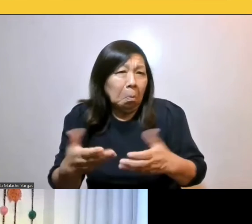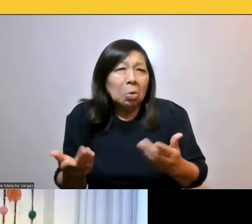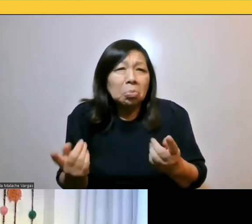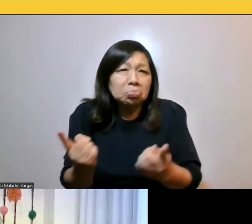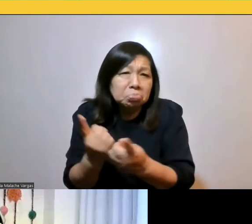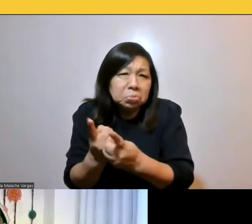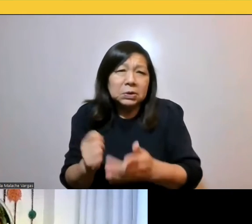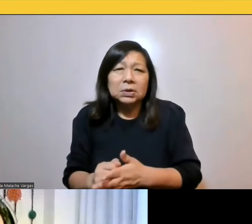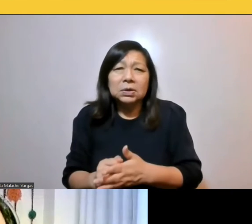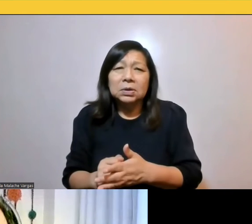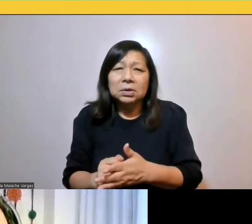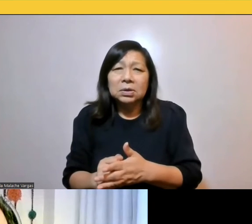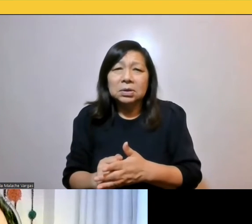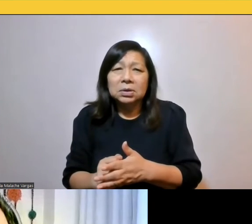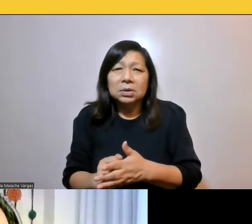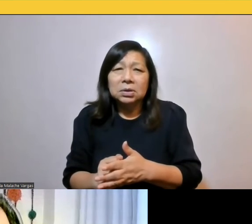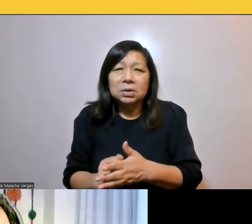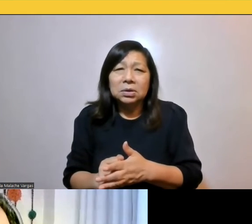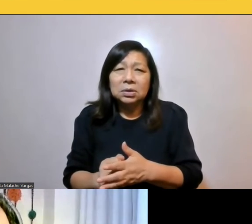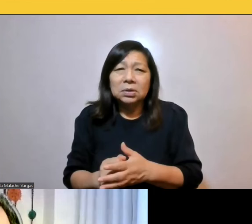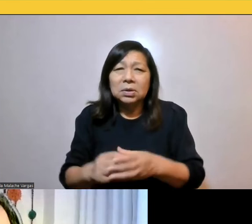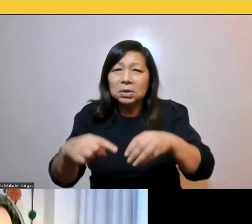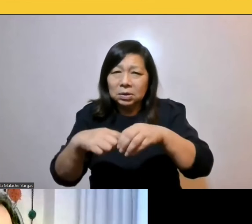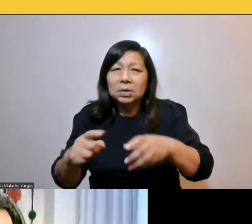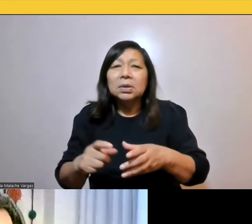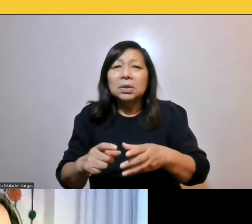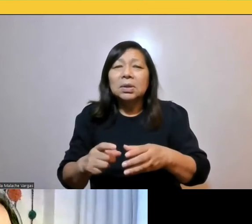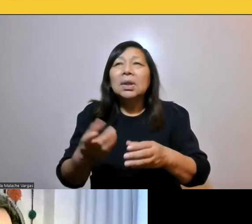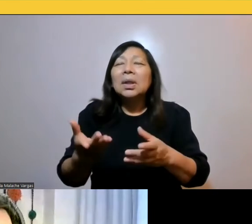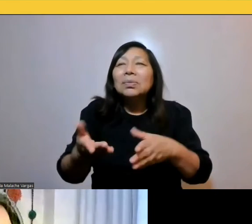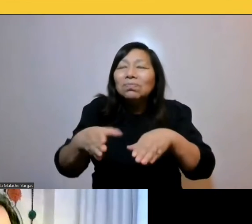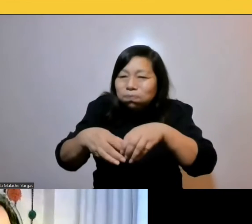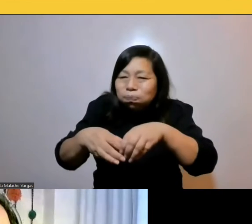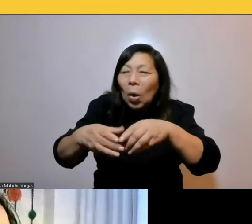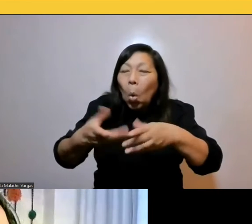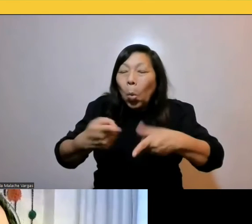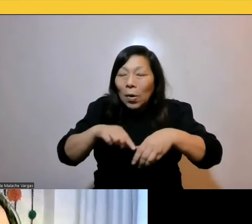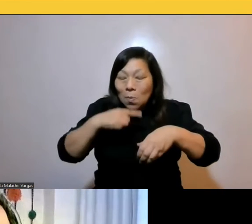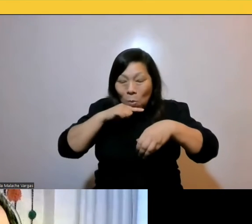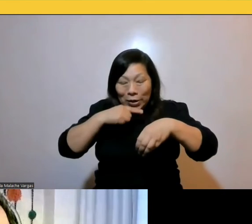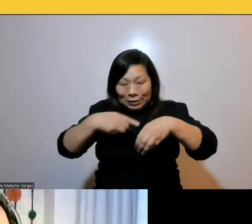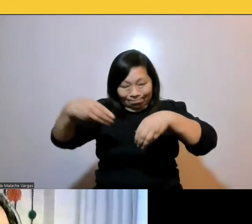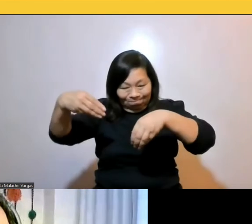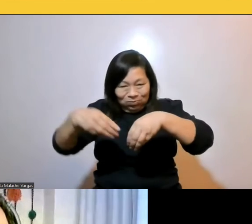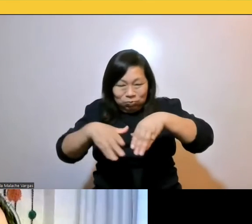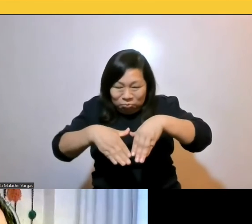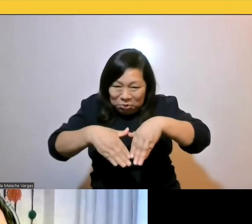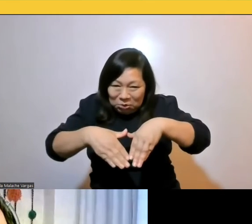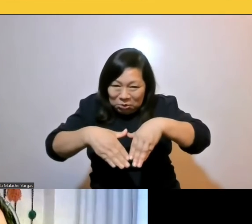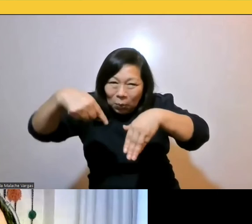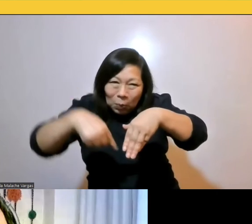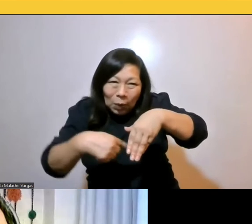encontrar el ángulo de la vagina. La vagina no es un túnel recto, tiene pliegues, tiene un ángulo, entonces vas a ir encontrando